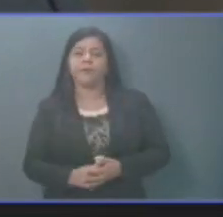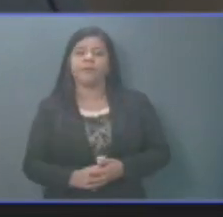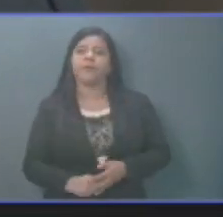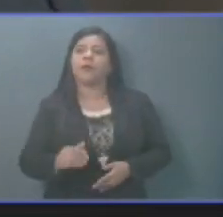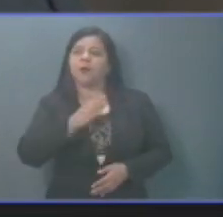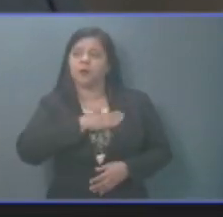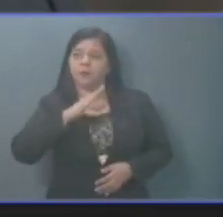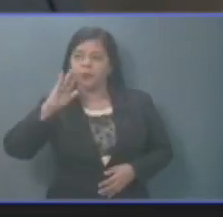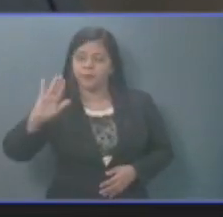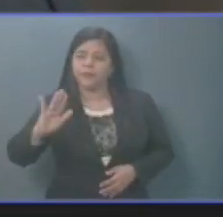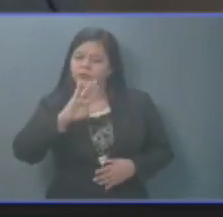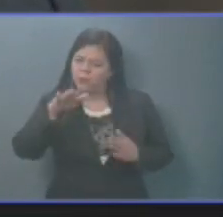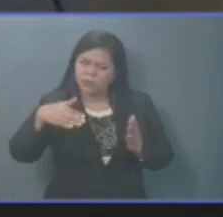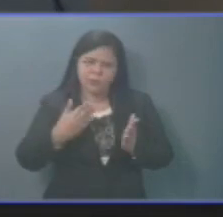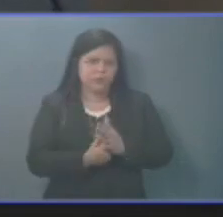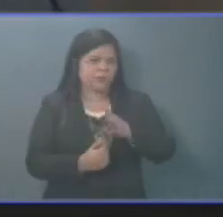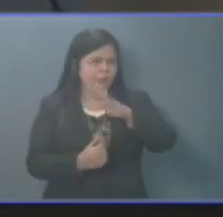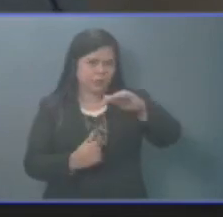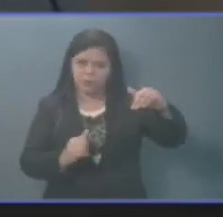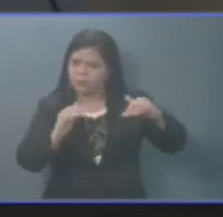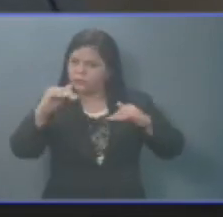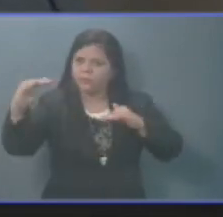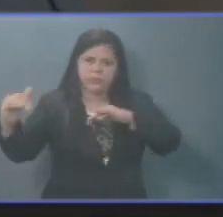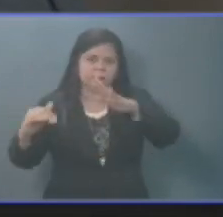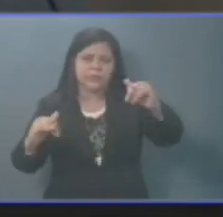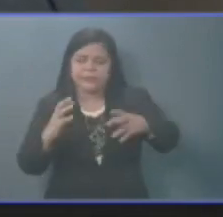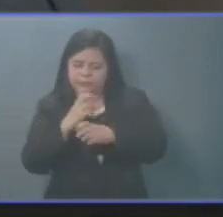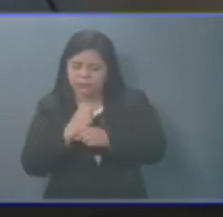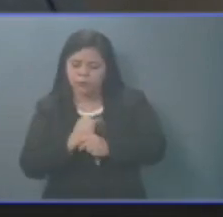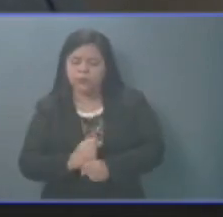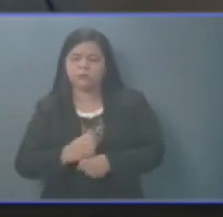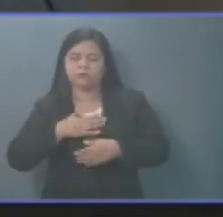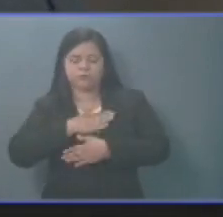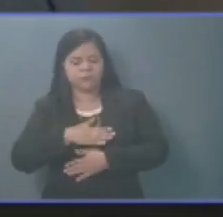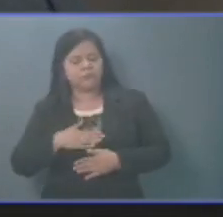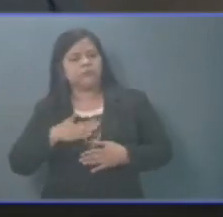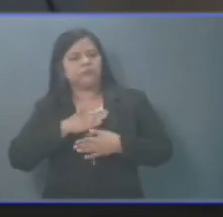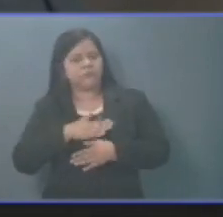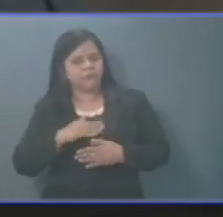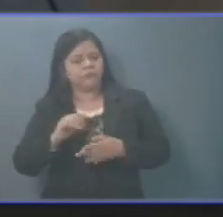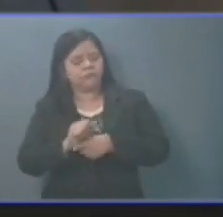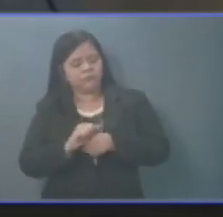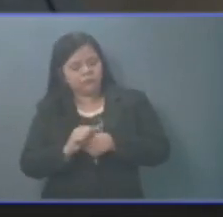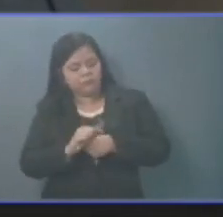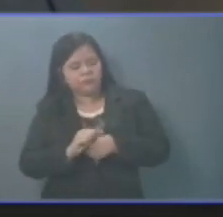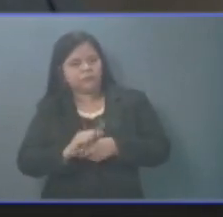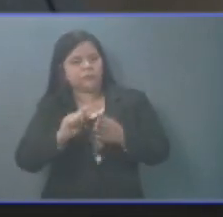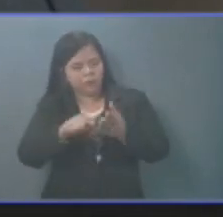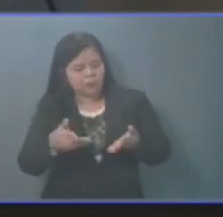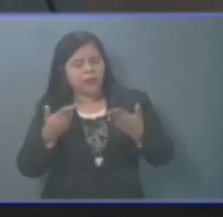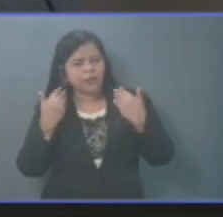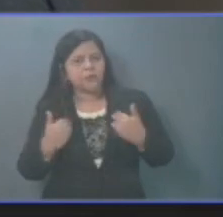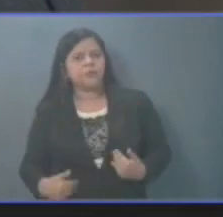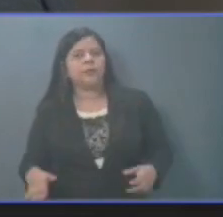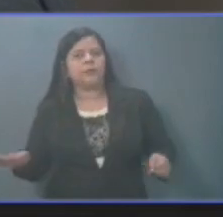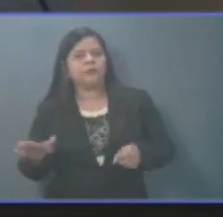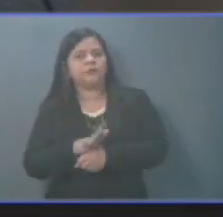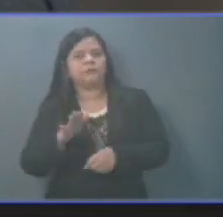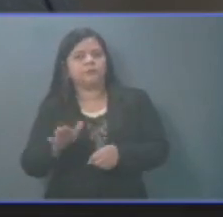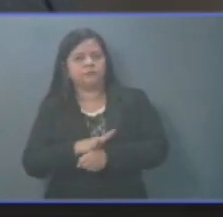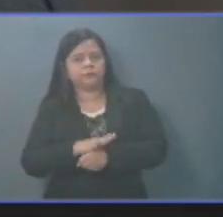el compromiso de los Estados partes de asegurar y promover el pleno ejercicio de todos los derechos humanos y las